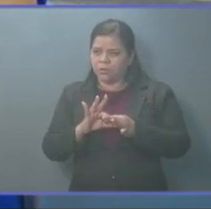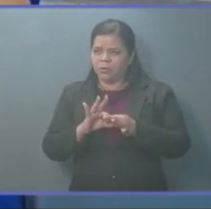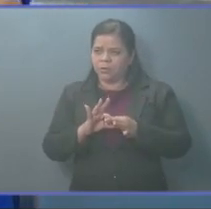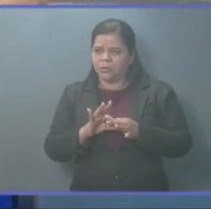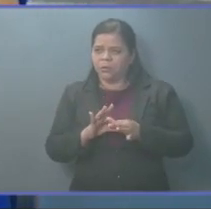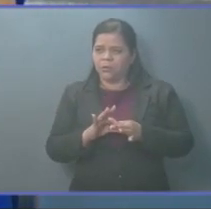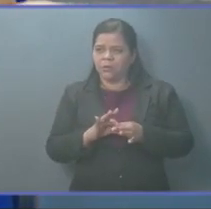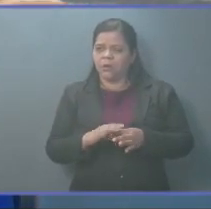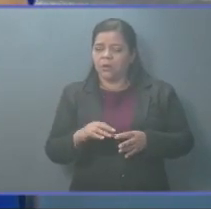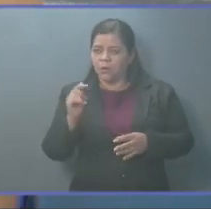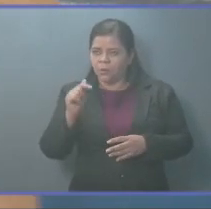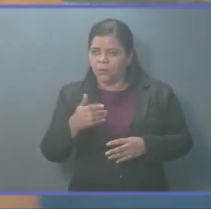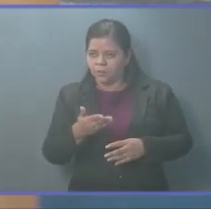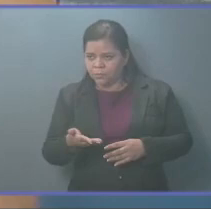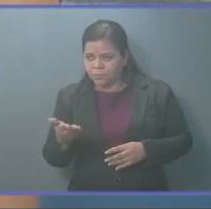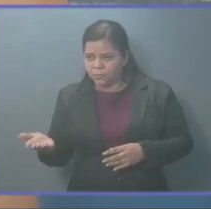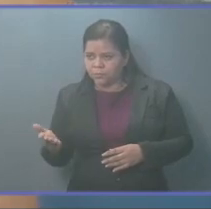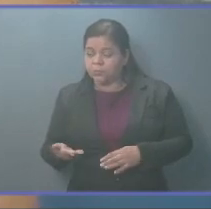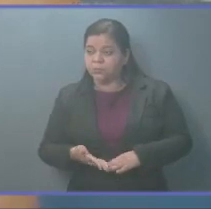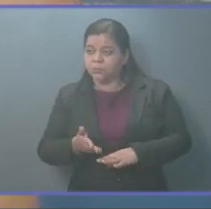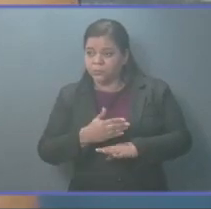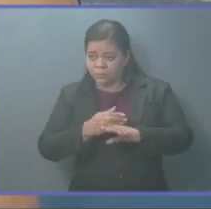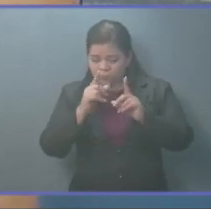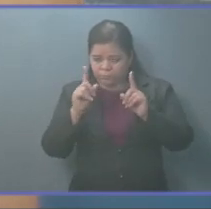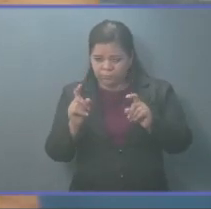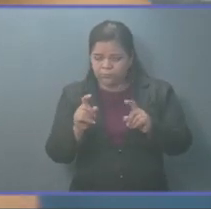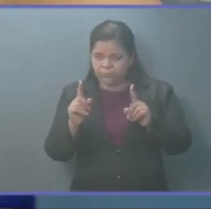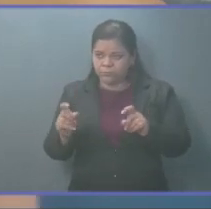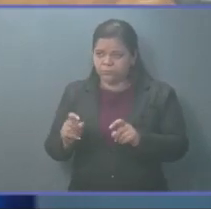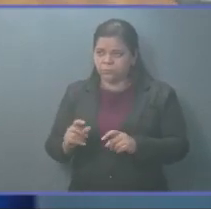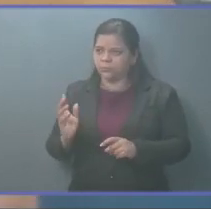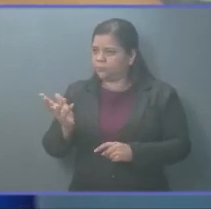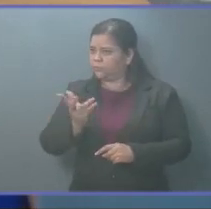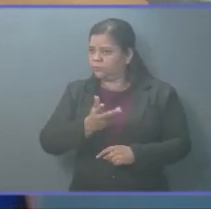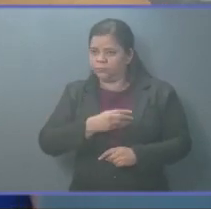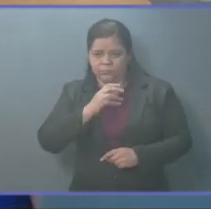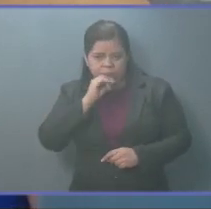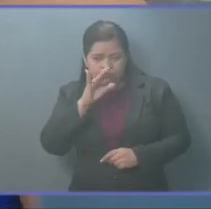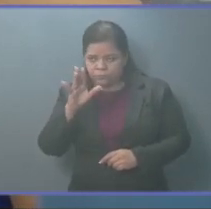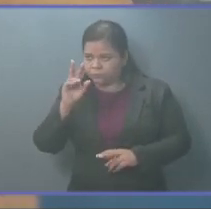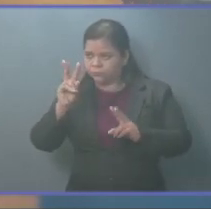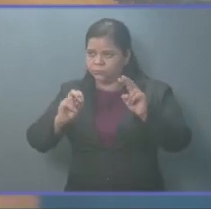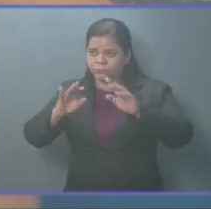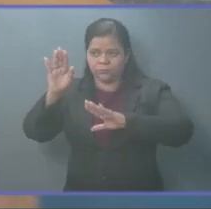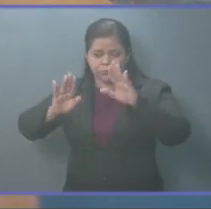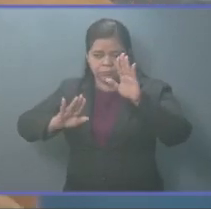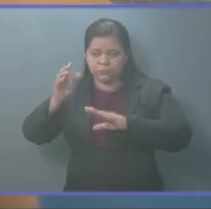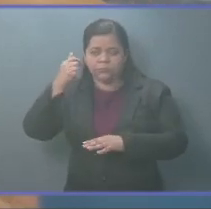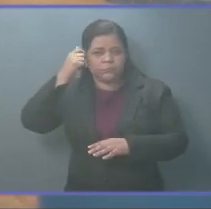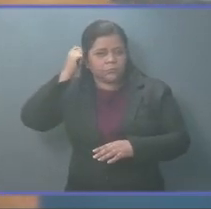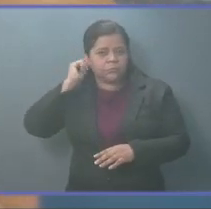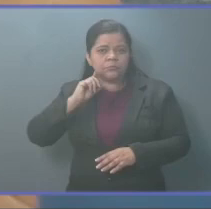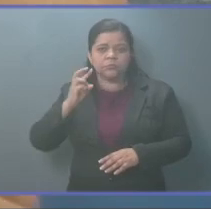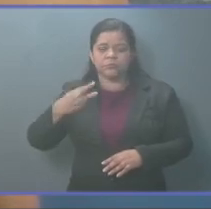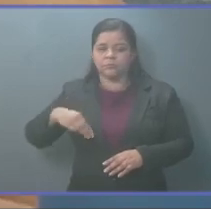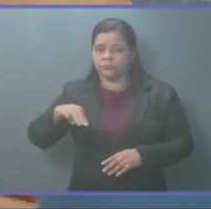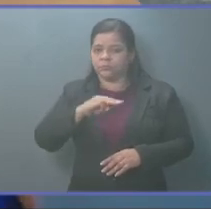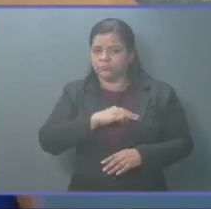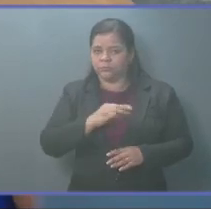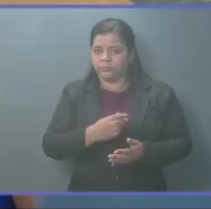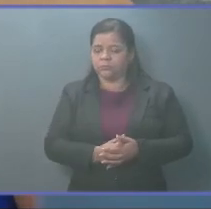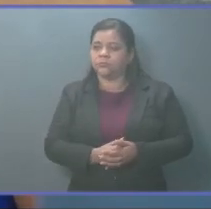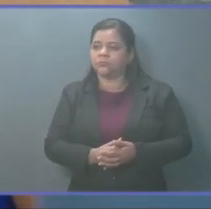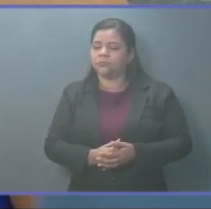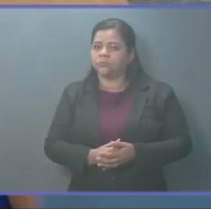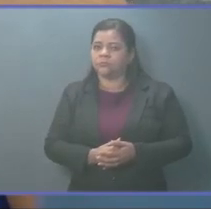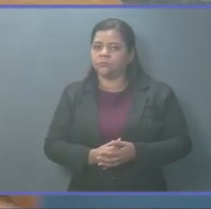con esas imágenes que han estado circulando. No estamos hablando de la participación del señor ministro